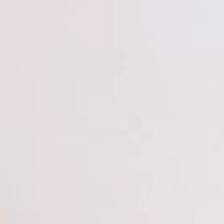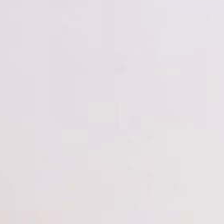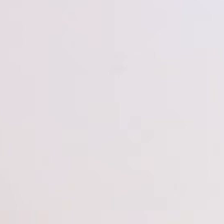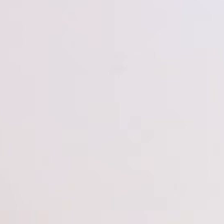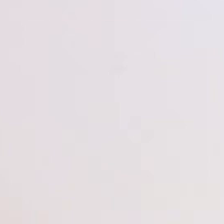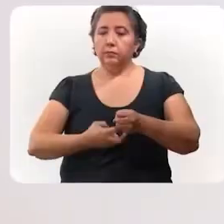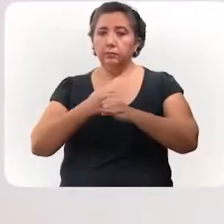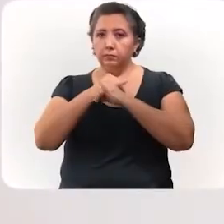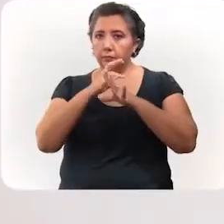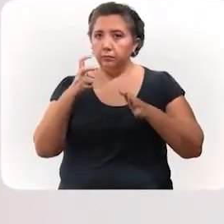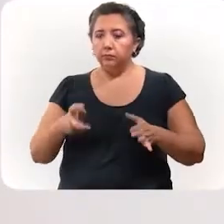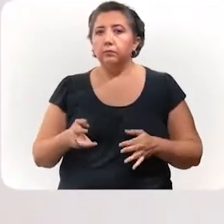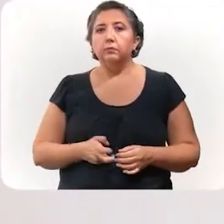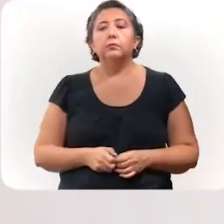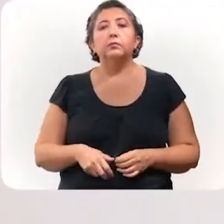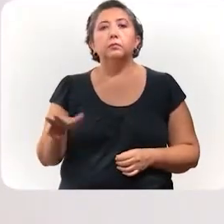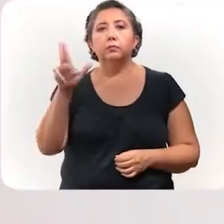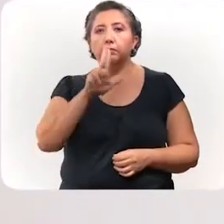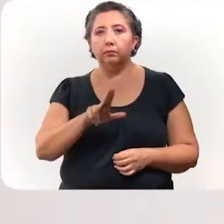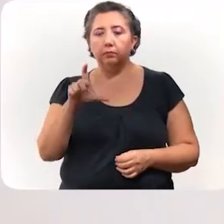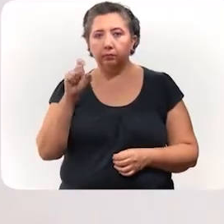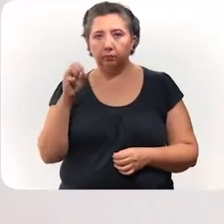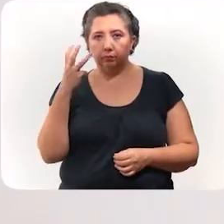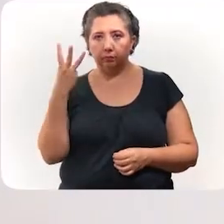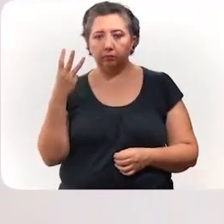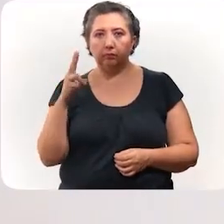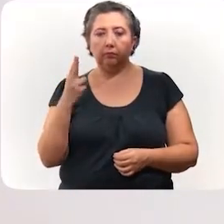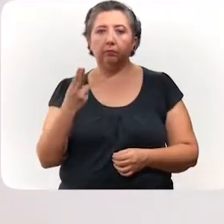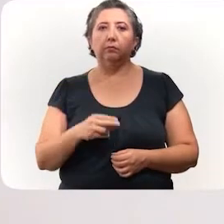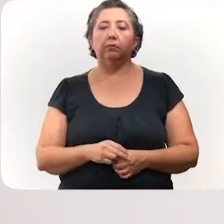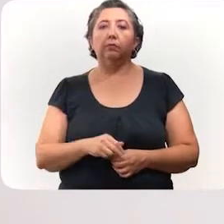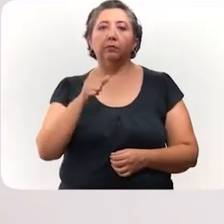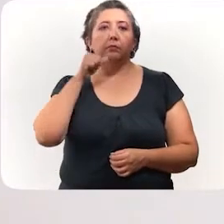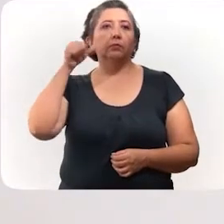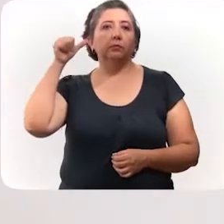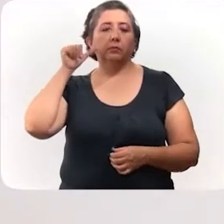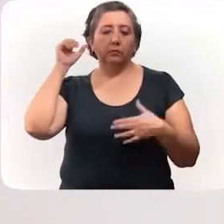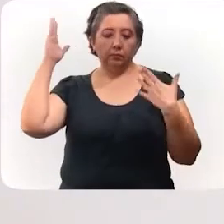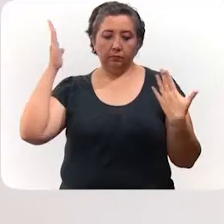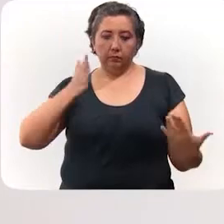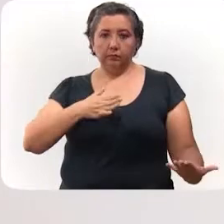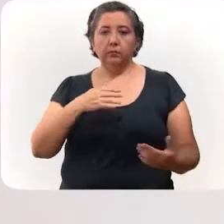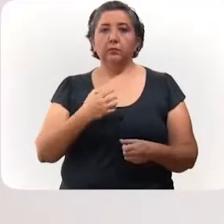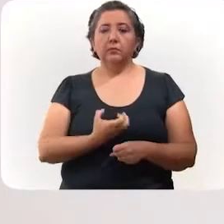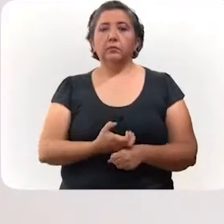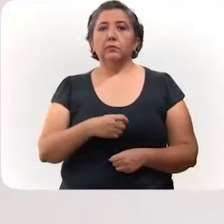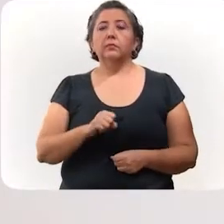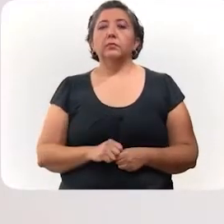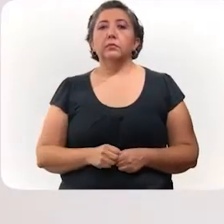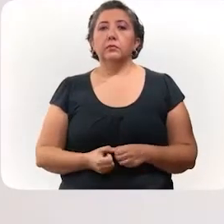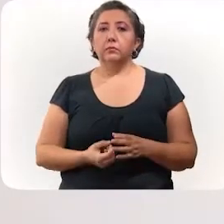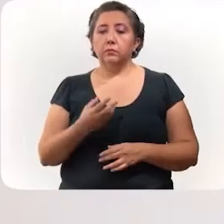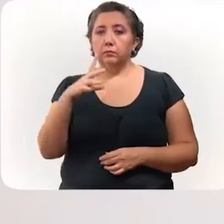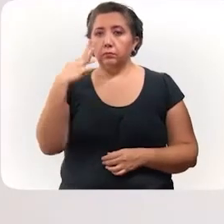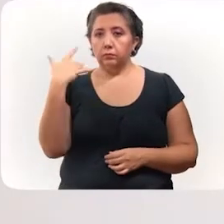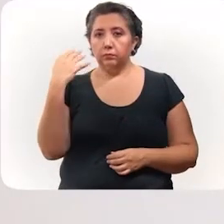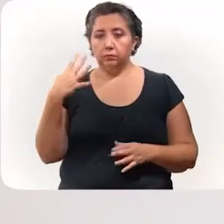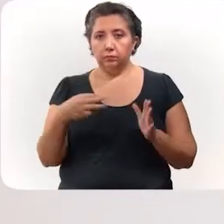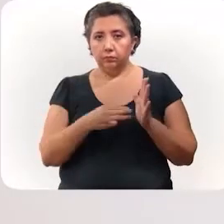Buenas tardes. Este es el parte médico de este martes 23 de noviembre. Ayer arribó a territorio estatal un nuevo cargamento